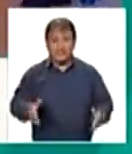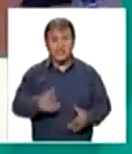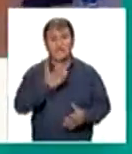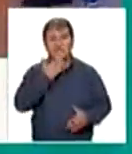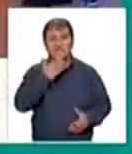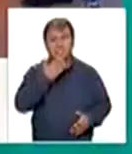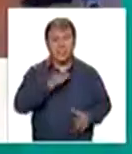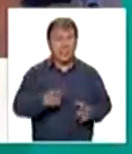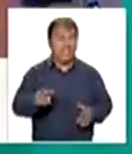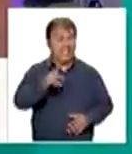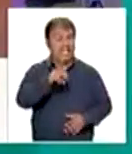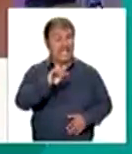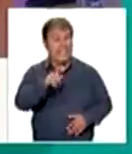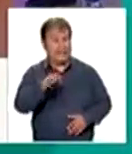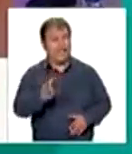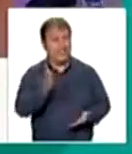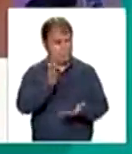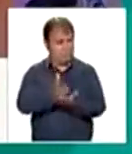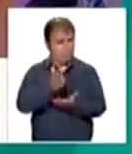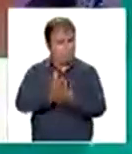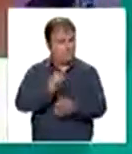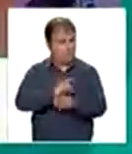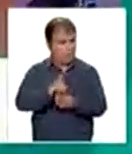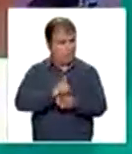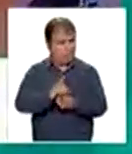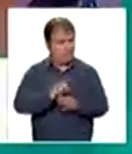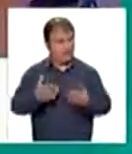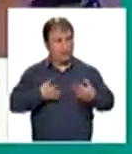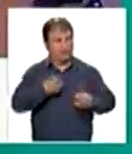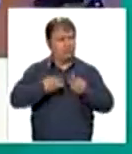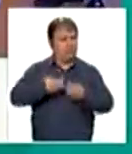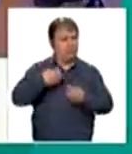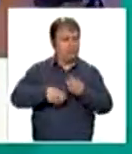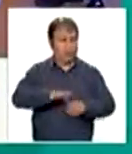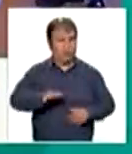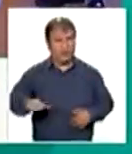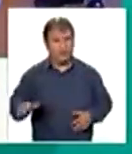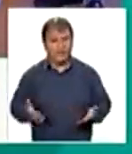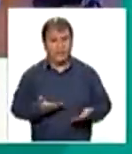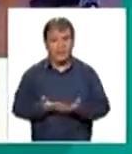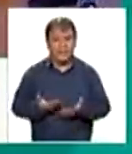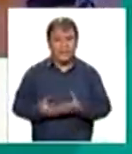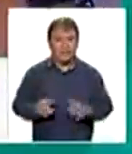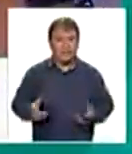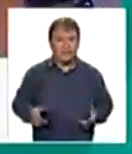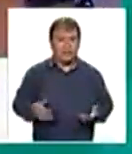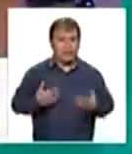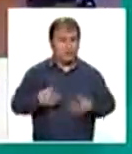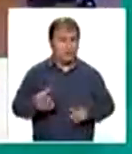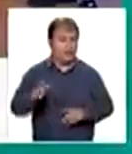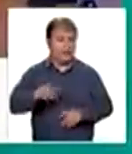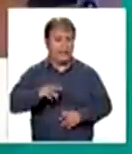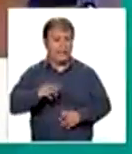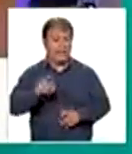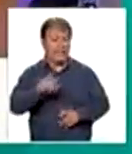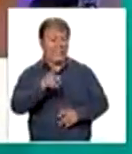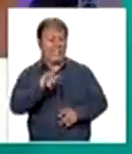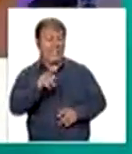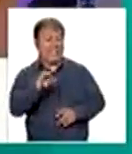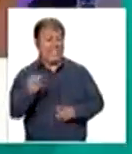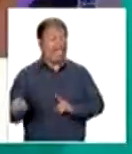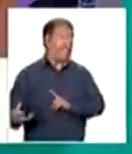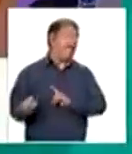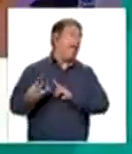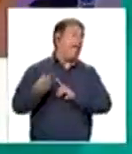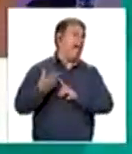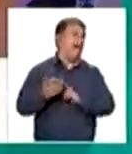que Katia es la que tiene más conflictos con los niños. Oye, pero esto es el... ¿Qué dice? No grita, Maricá. ¿Qué? ¿Cómo?